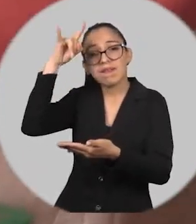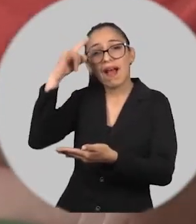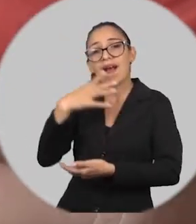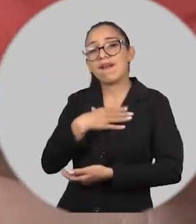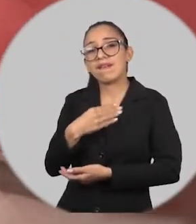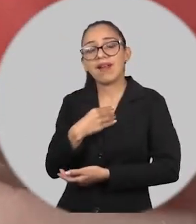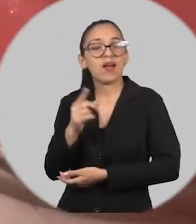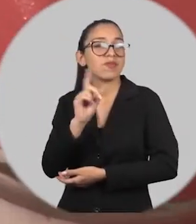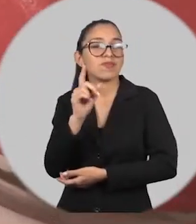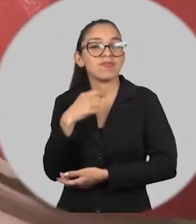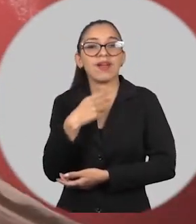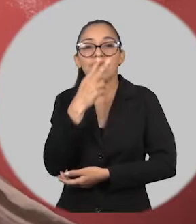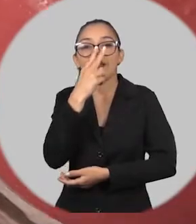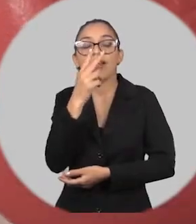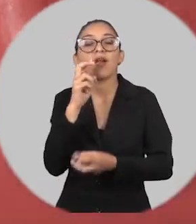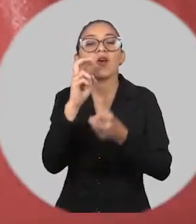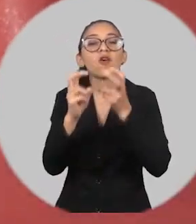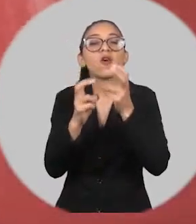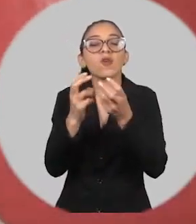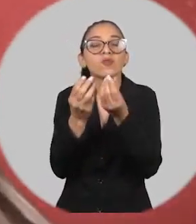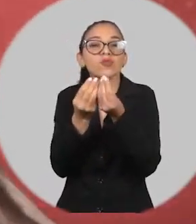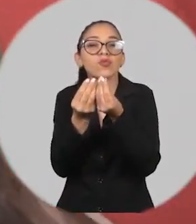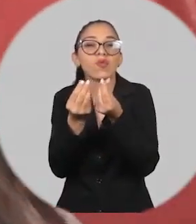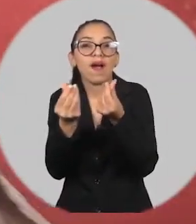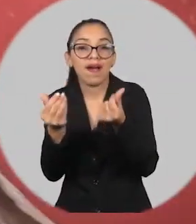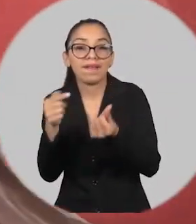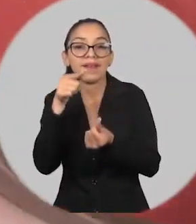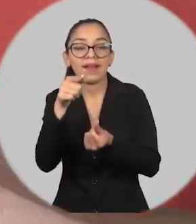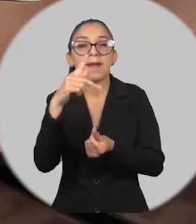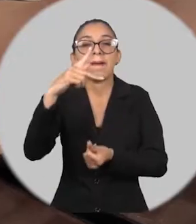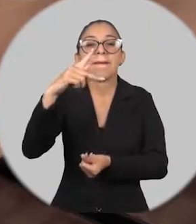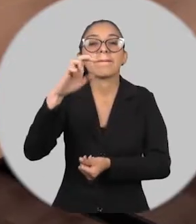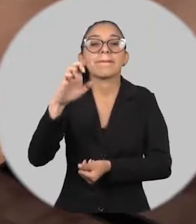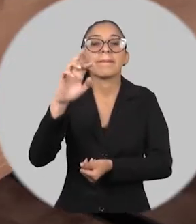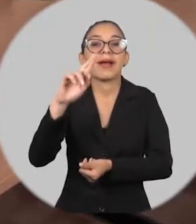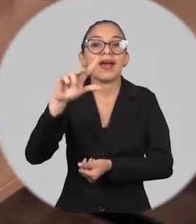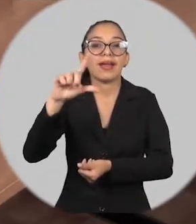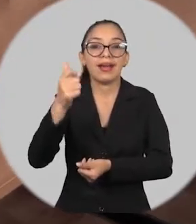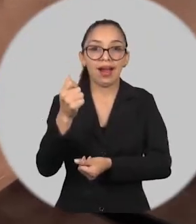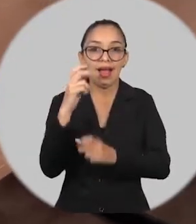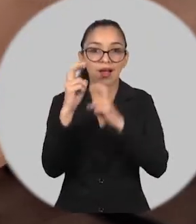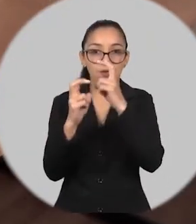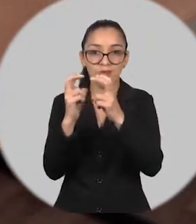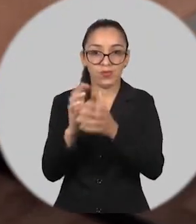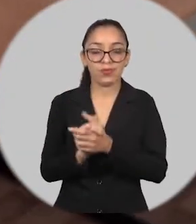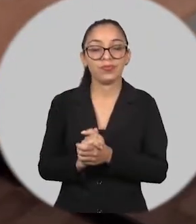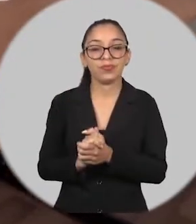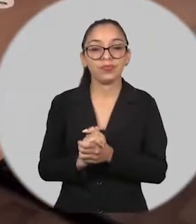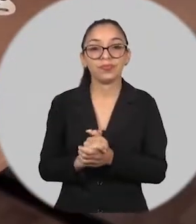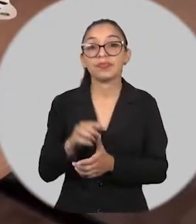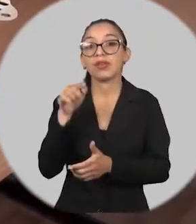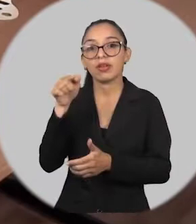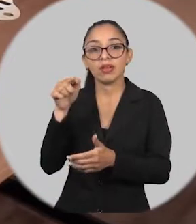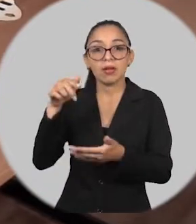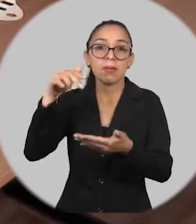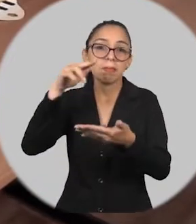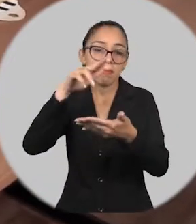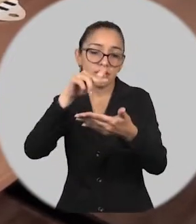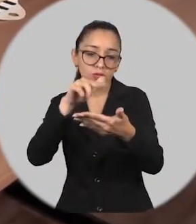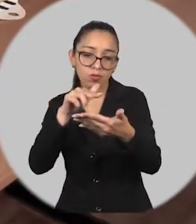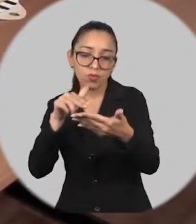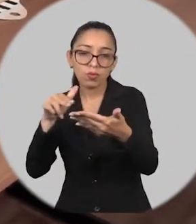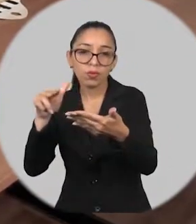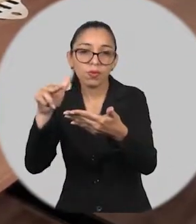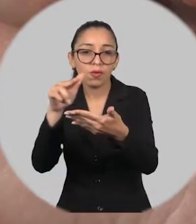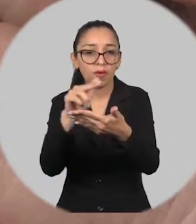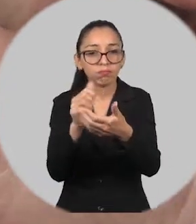sino que tenga un tono más pastel, que es este color que elegí, el color perla. Así, pintura plena en toda